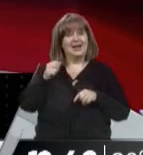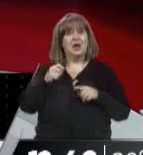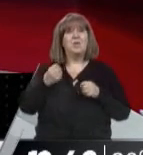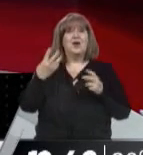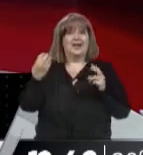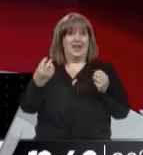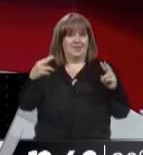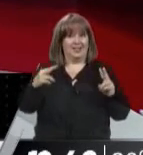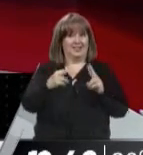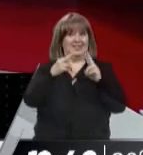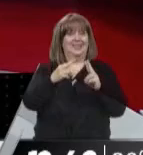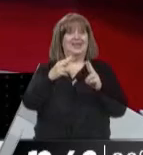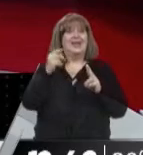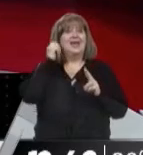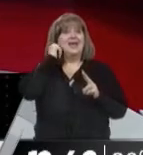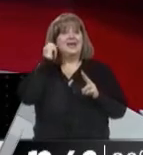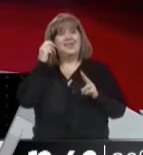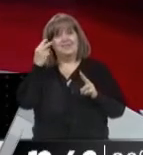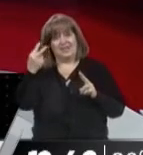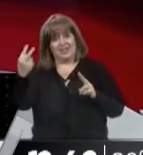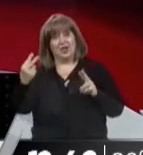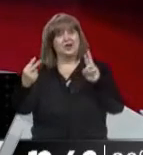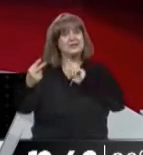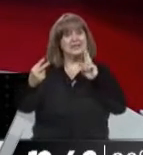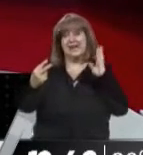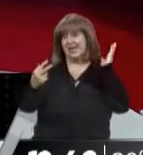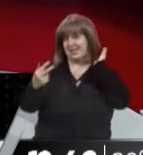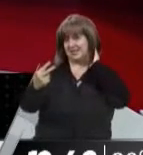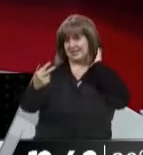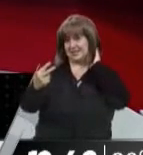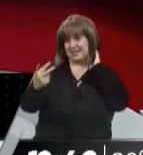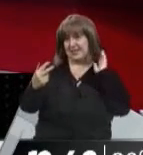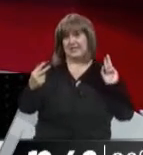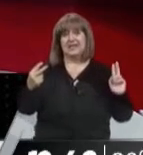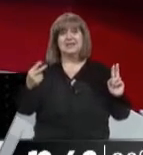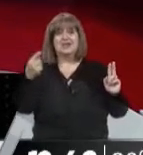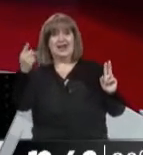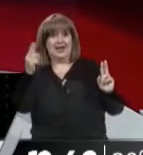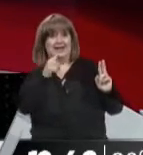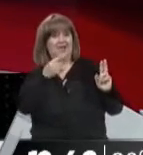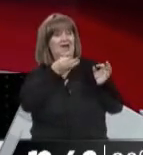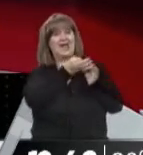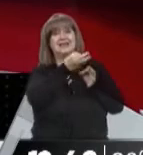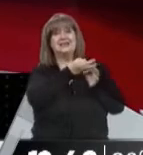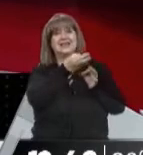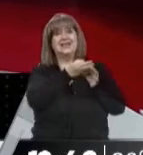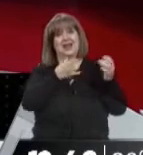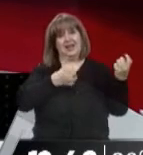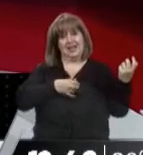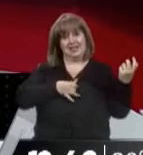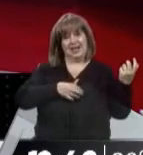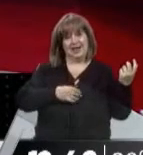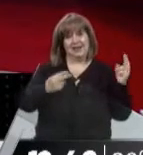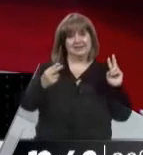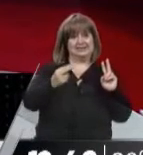se conocieron, ella 16, el 22, en teoría le iba a enseñar a tocar la guitarra, cosa que nunca pasó. Ellos se enamoraron y cuando